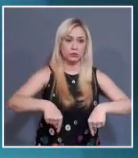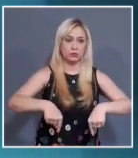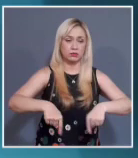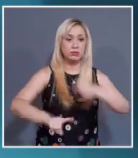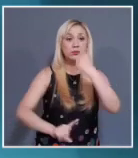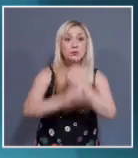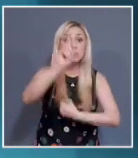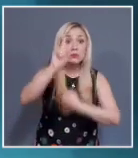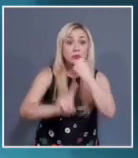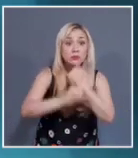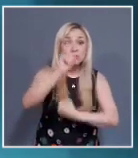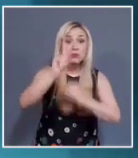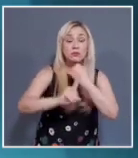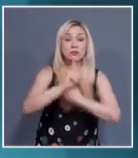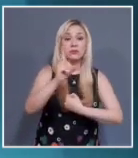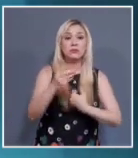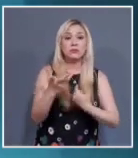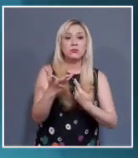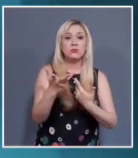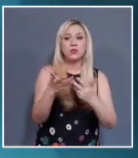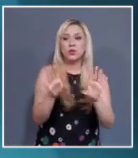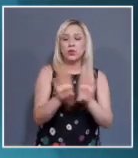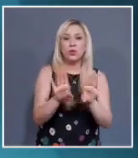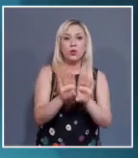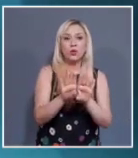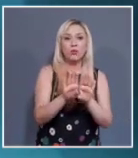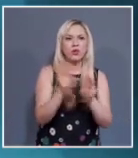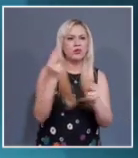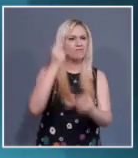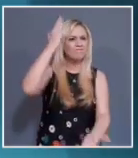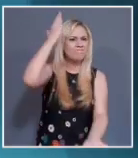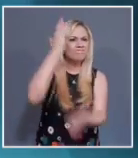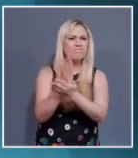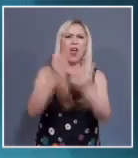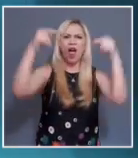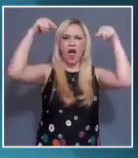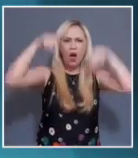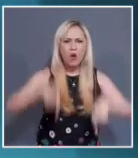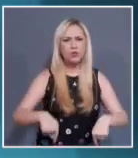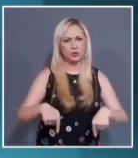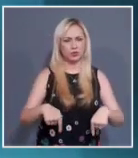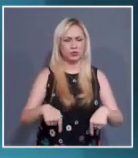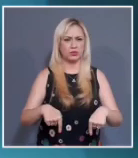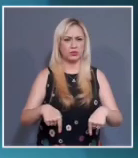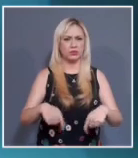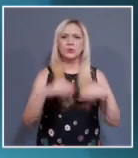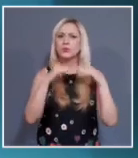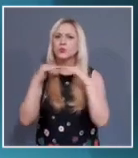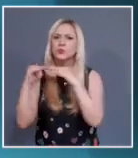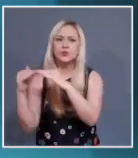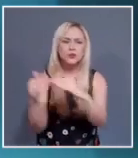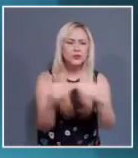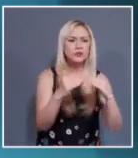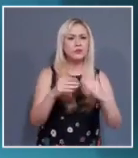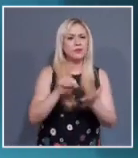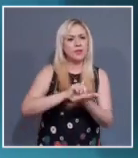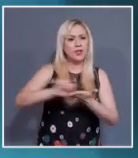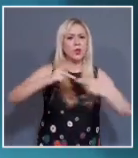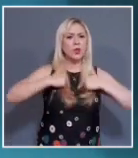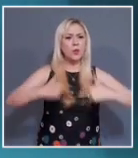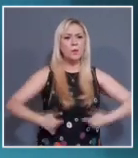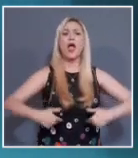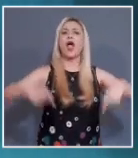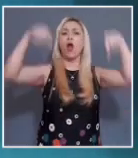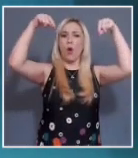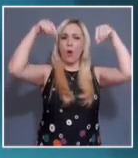and destruction now. It is threatening democracy and human rights now.